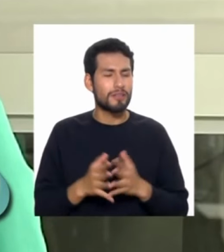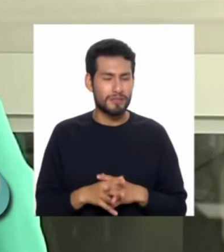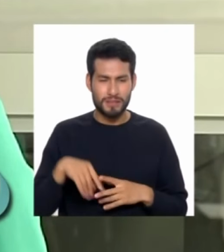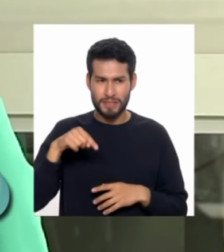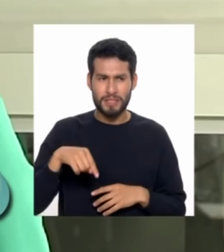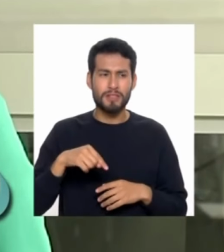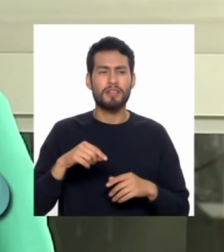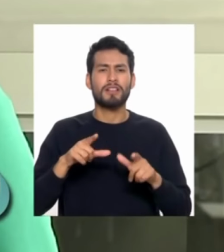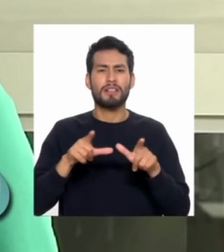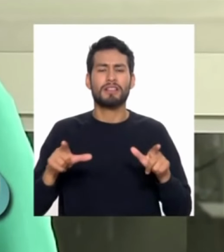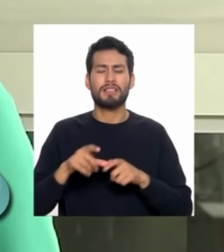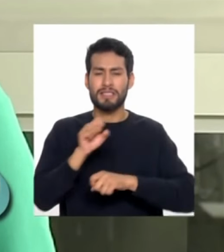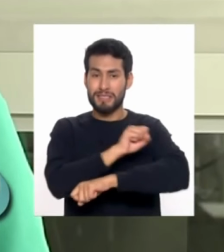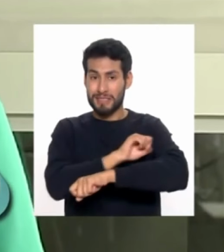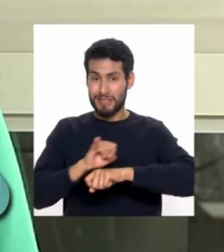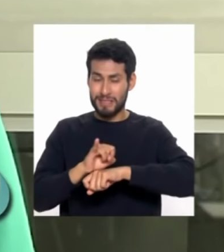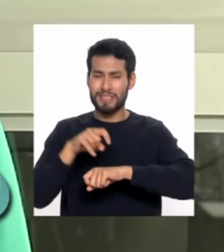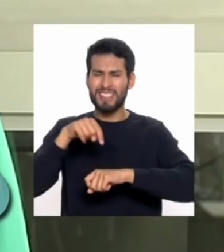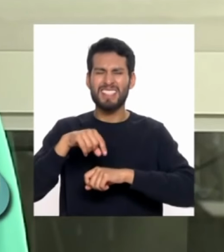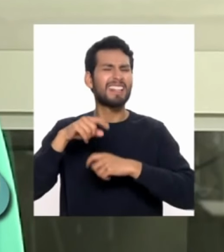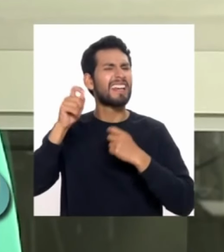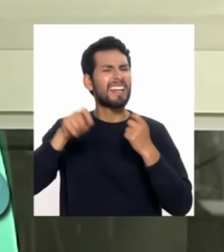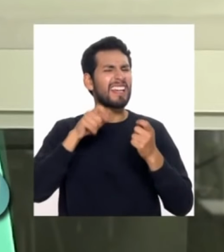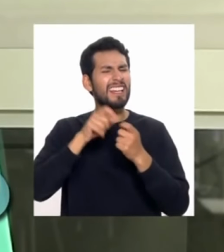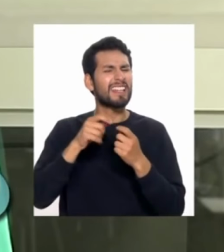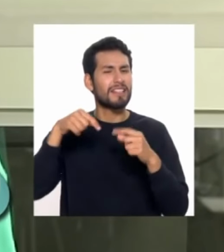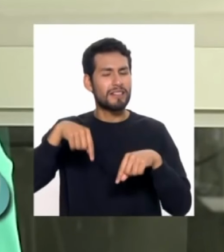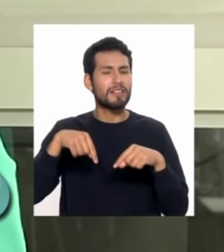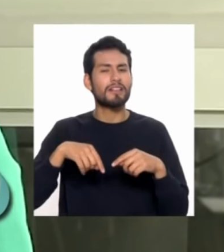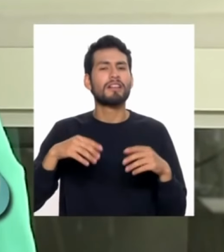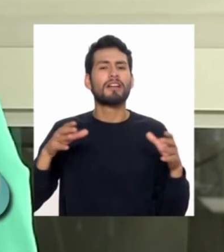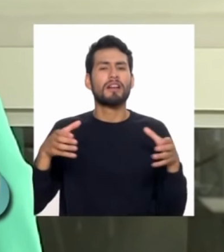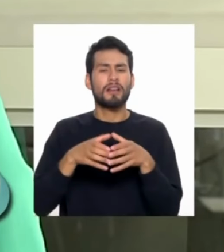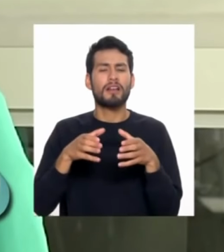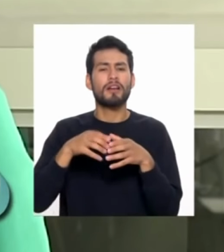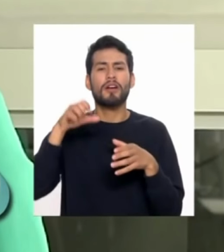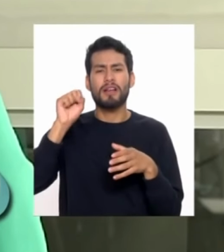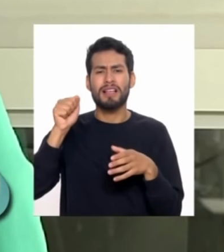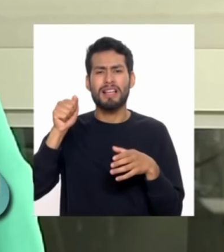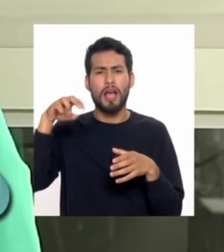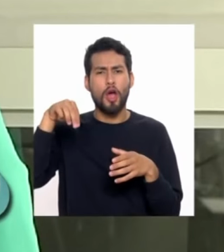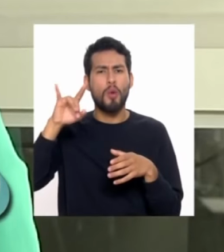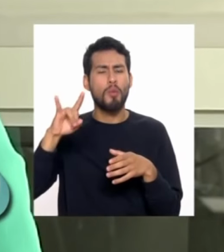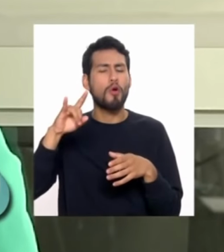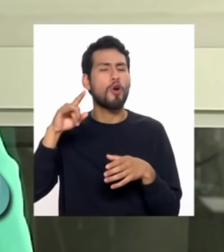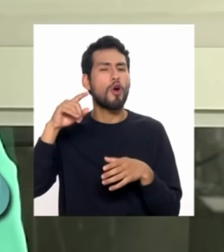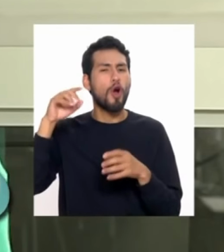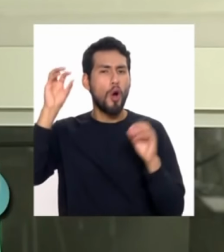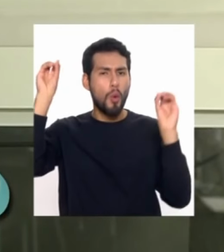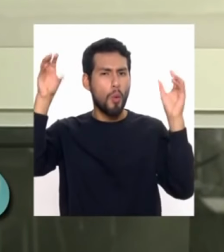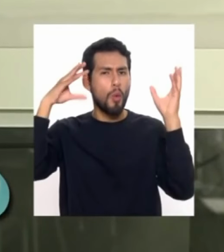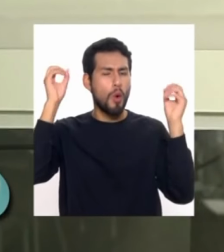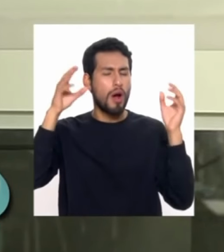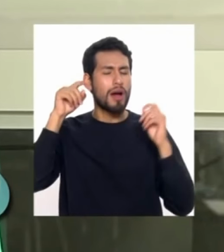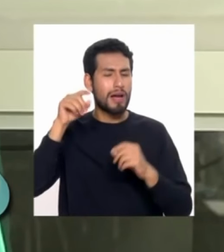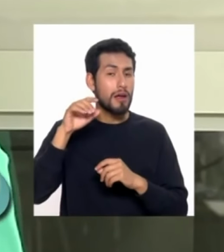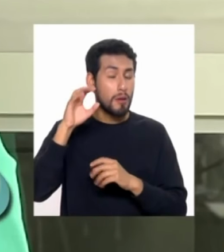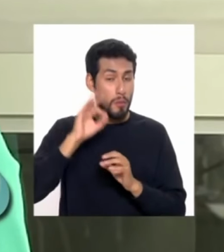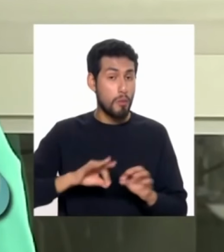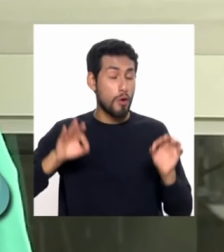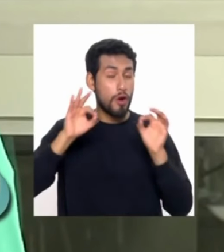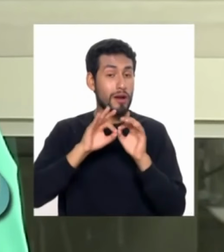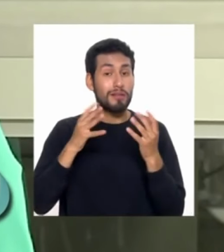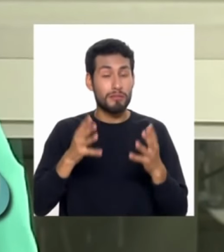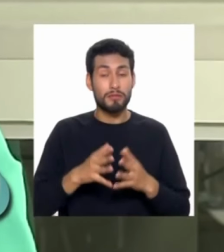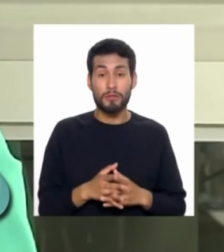en el distrito de San Isidro, específicamente en la central de SAMU, porque vamos a hablar sobre un tema muy importante y es